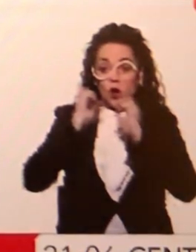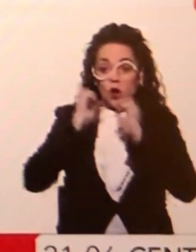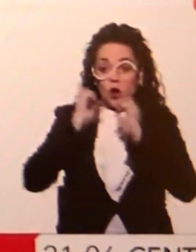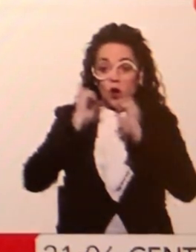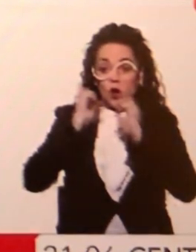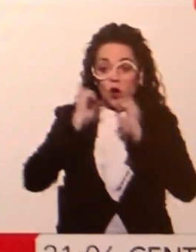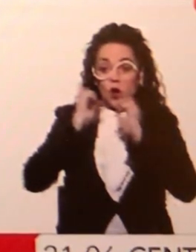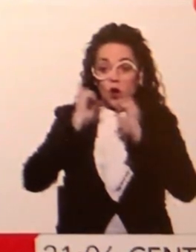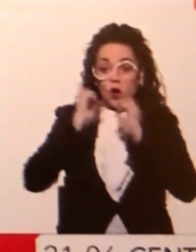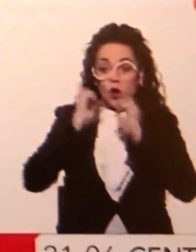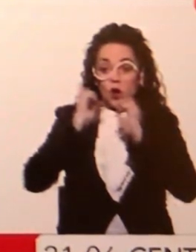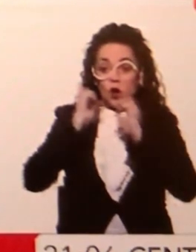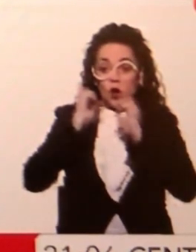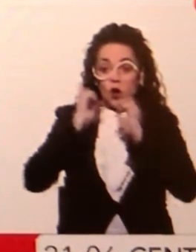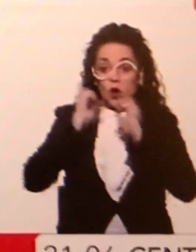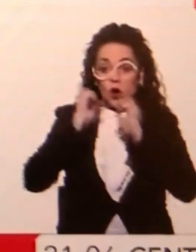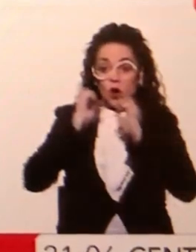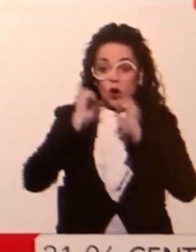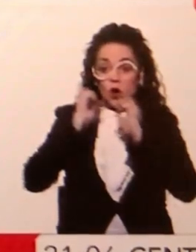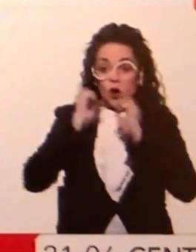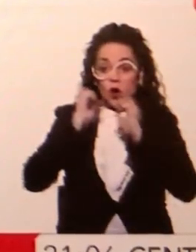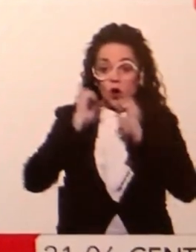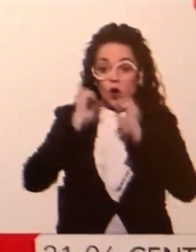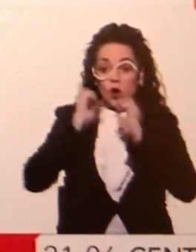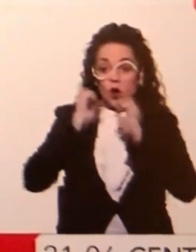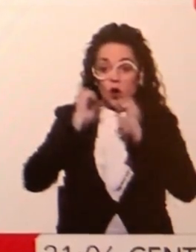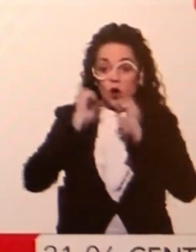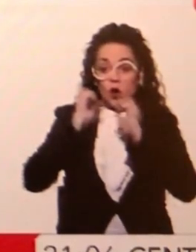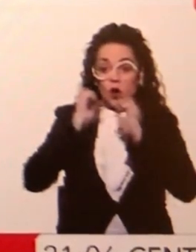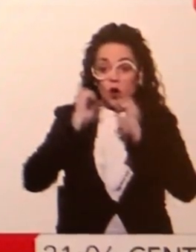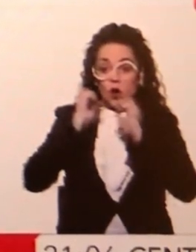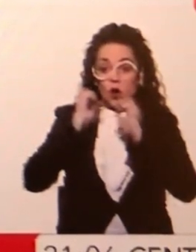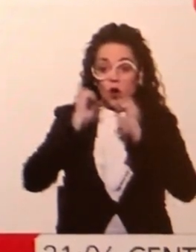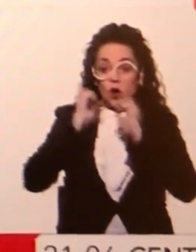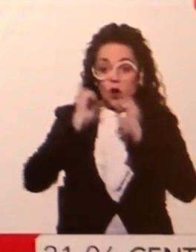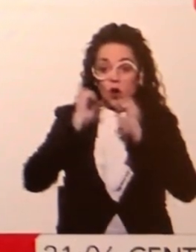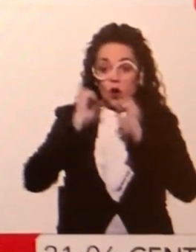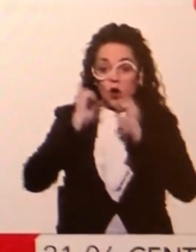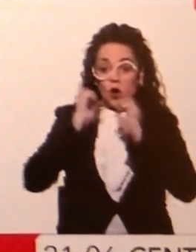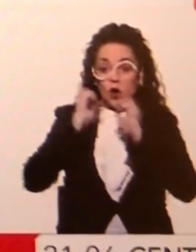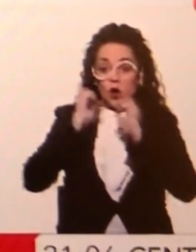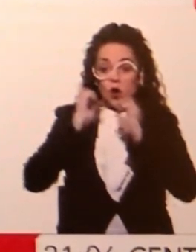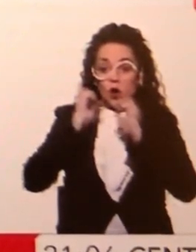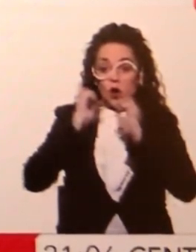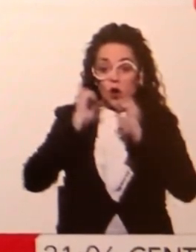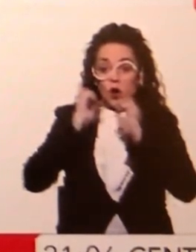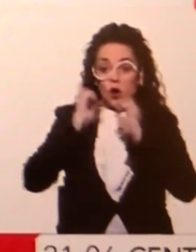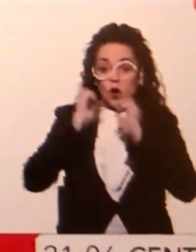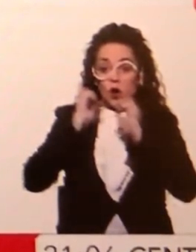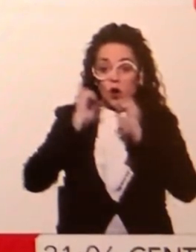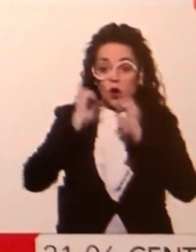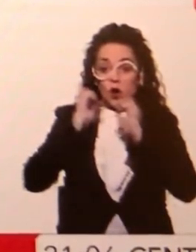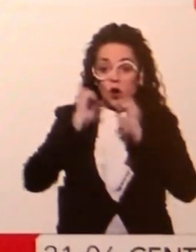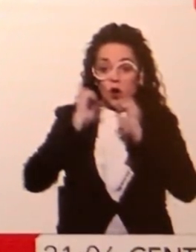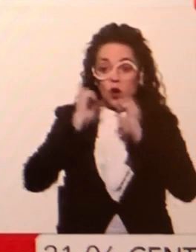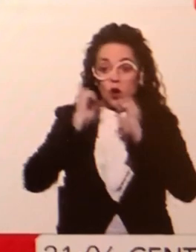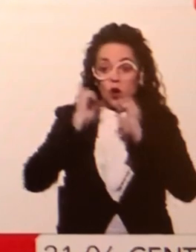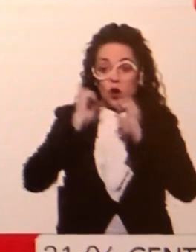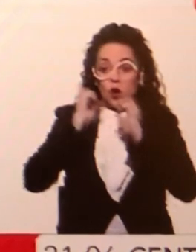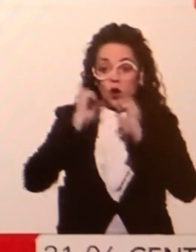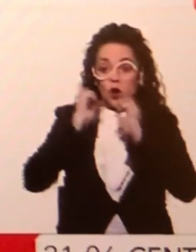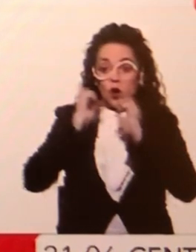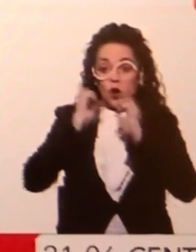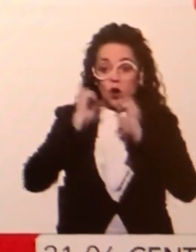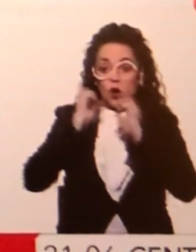quieren escucharlo Entonces esto que están haciendo estas personas no son yo me atrevo a pensar